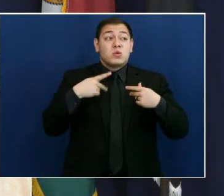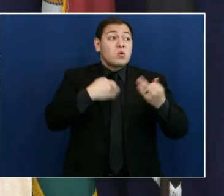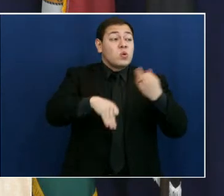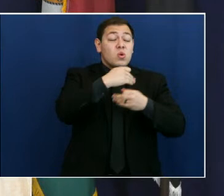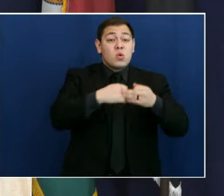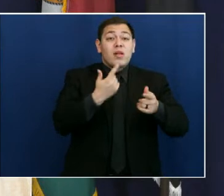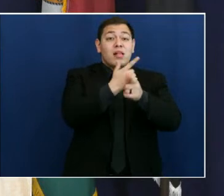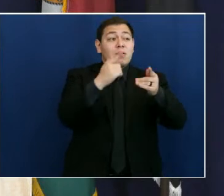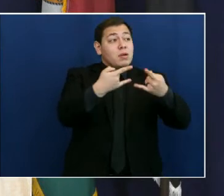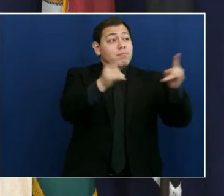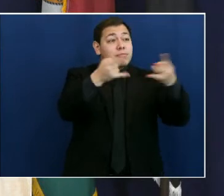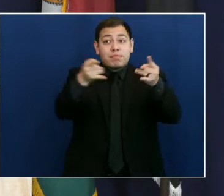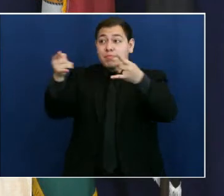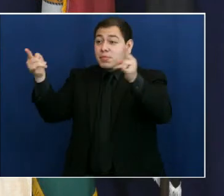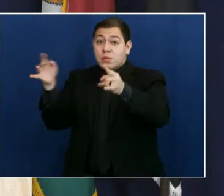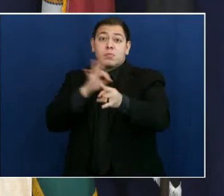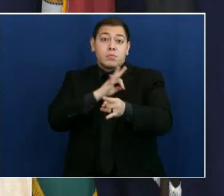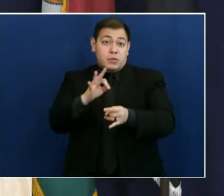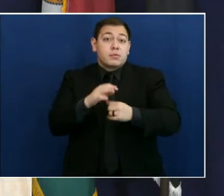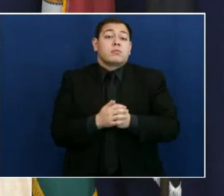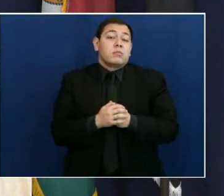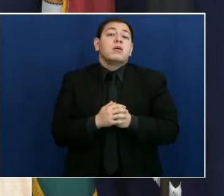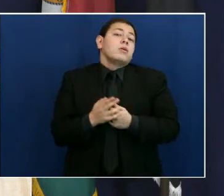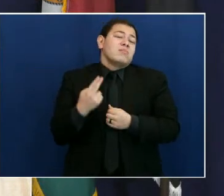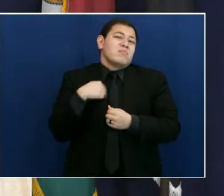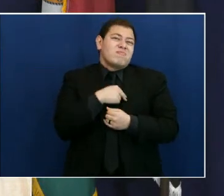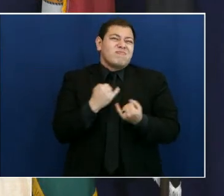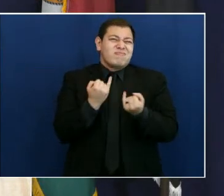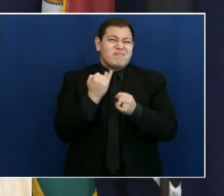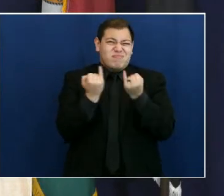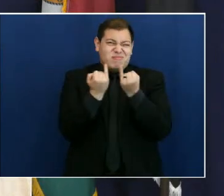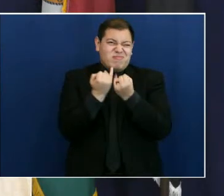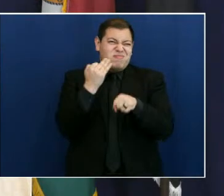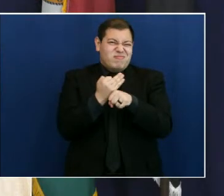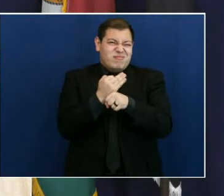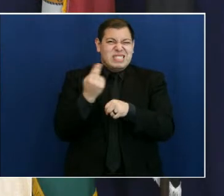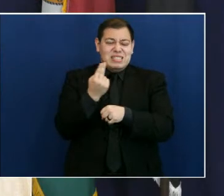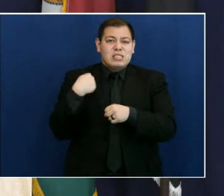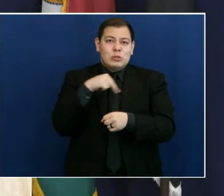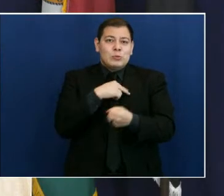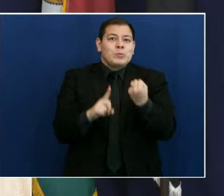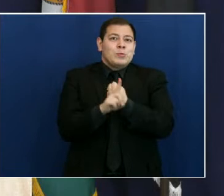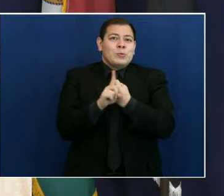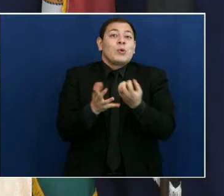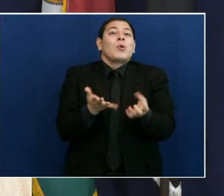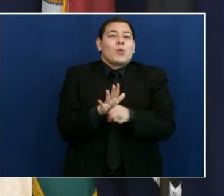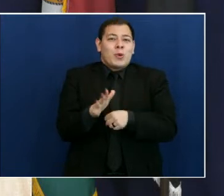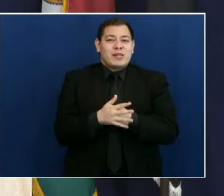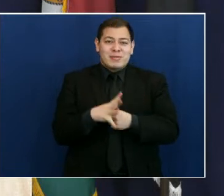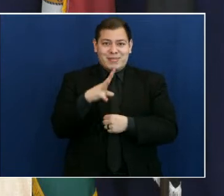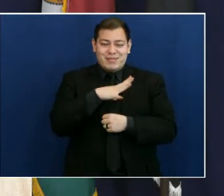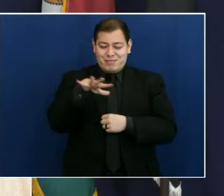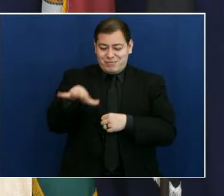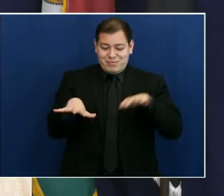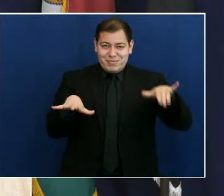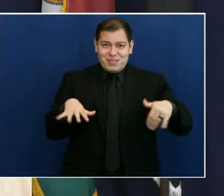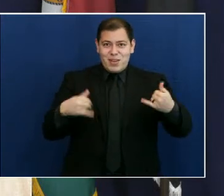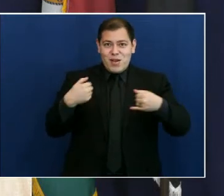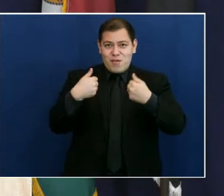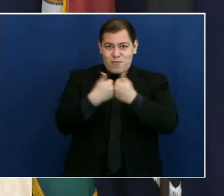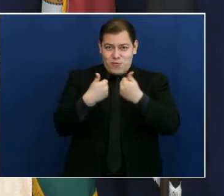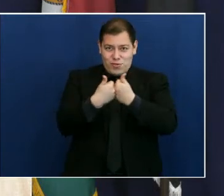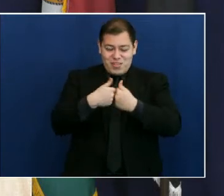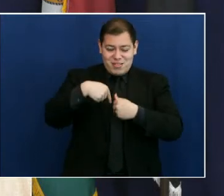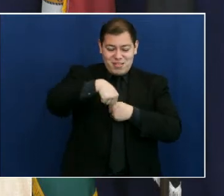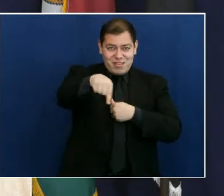seguimos trabajando juntos para resolver algunos de los retos también que tenemos a nivel binacional. Estamos dirigiendo nuestros recursos para que